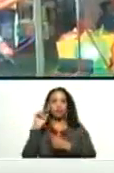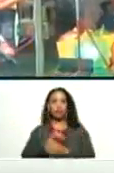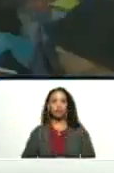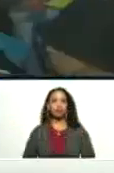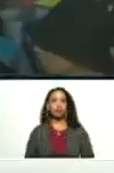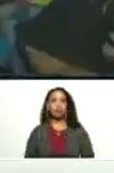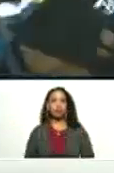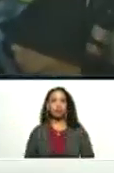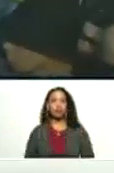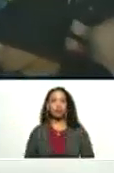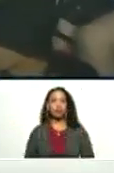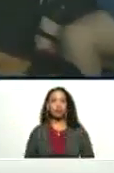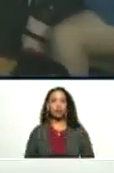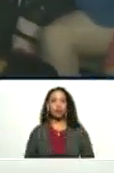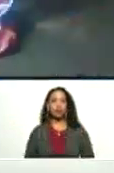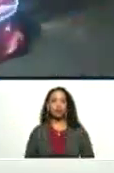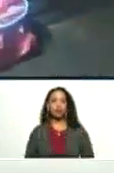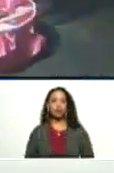Muy bien.